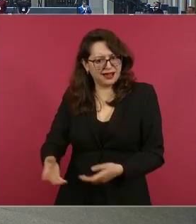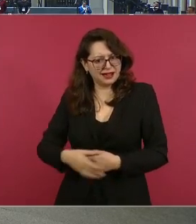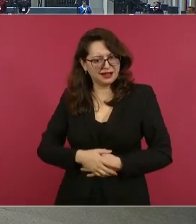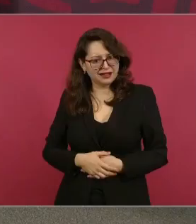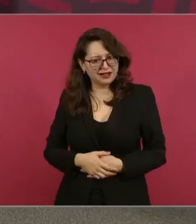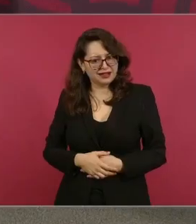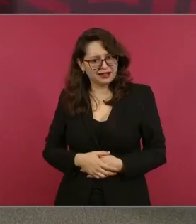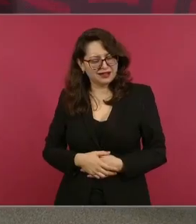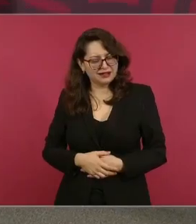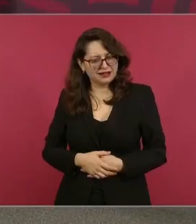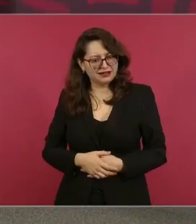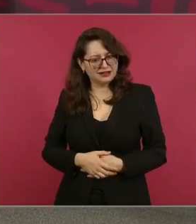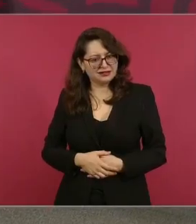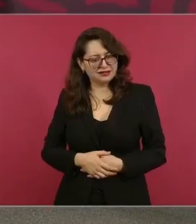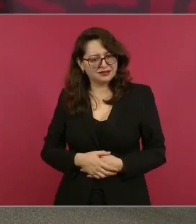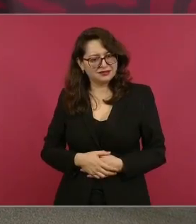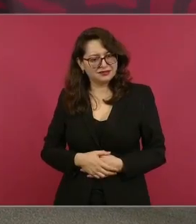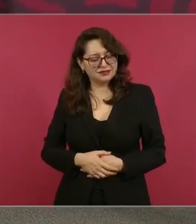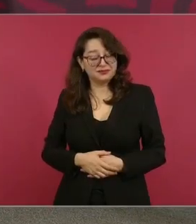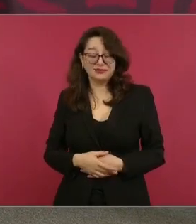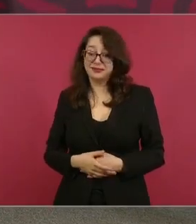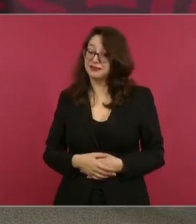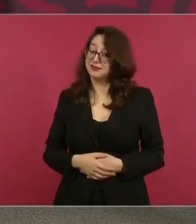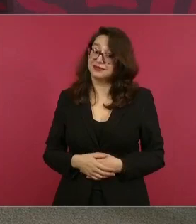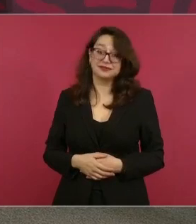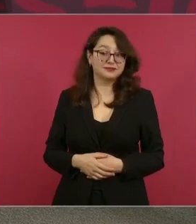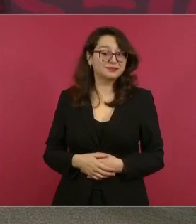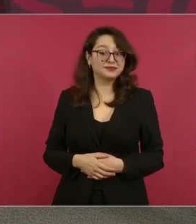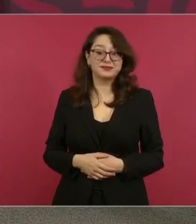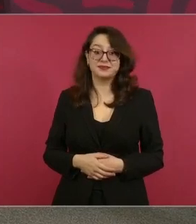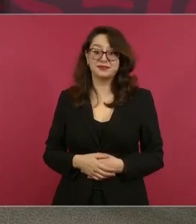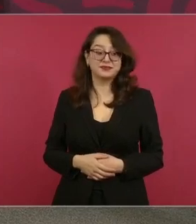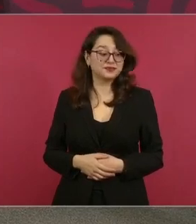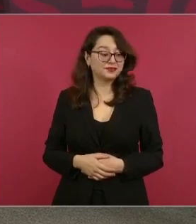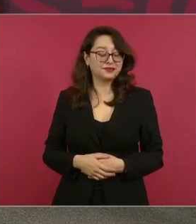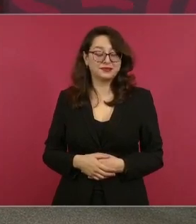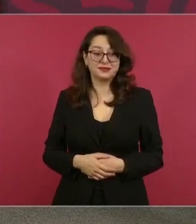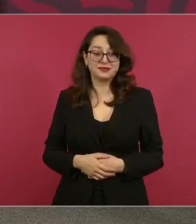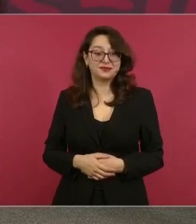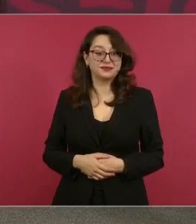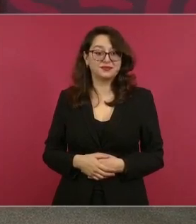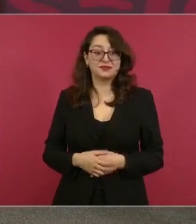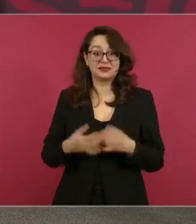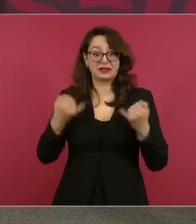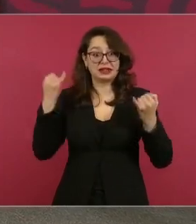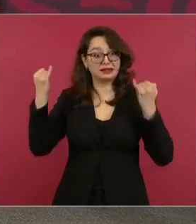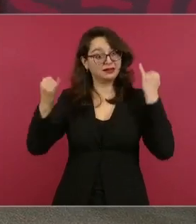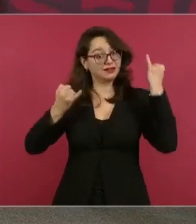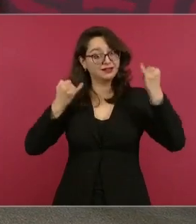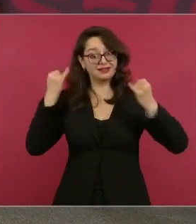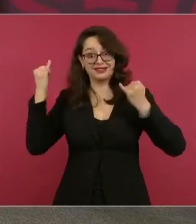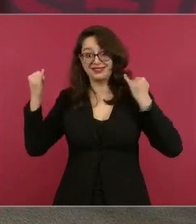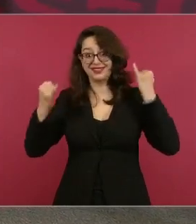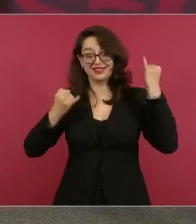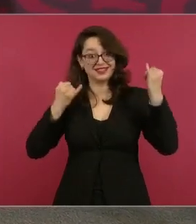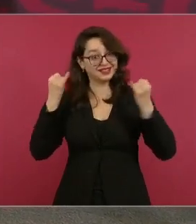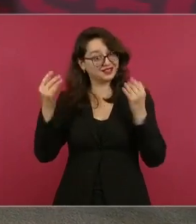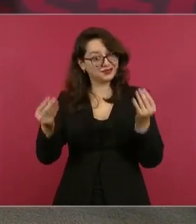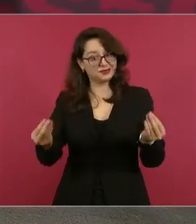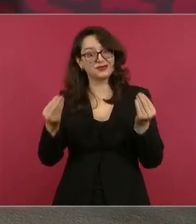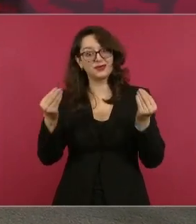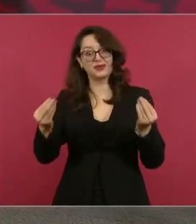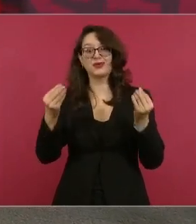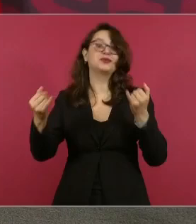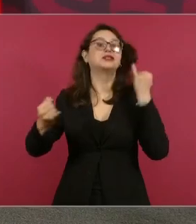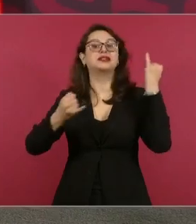Y hay mucha, ¿cómo se llama? Se le decía antes, mucha grilla, yo